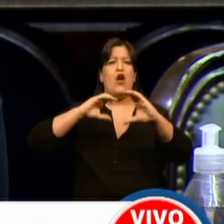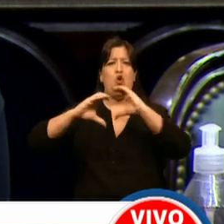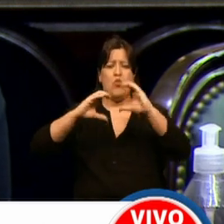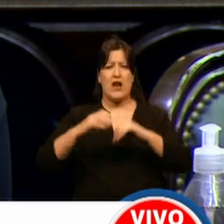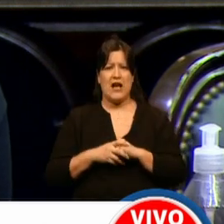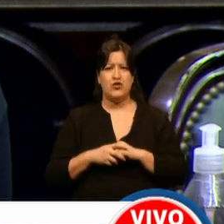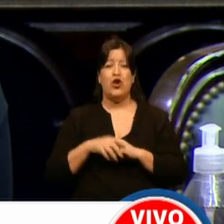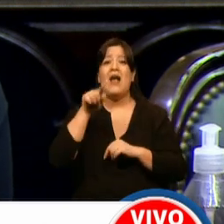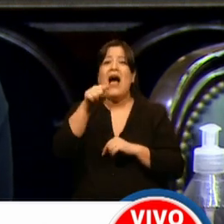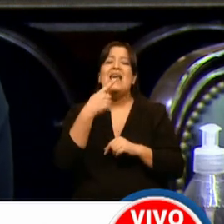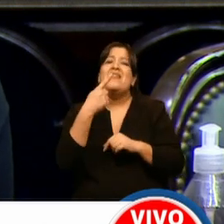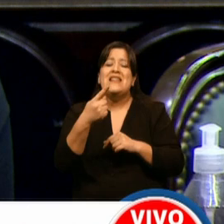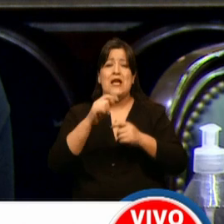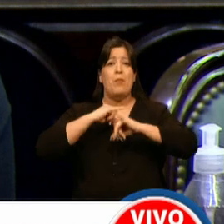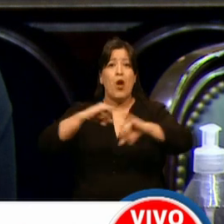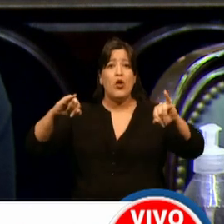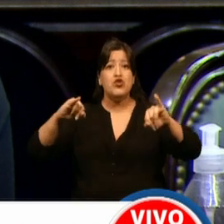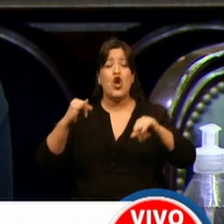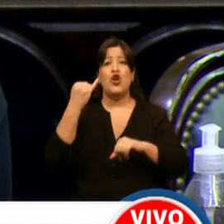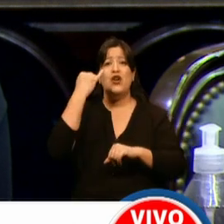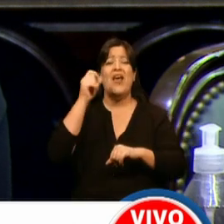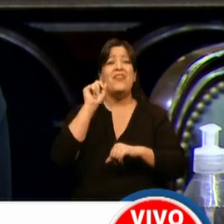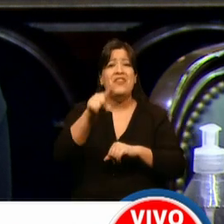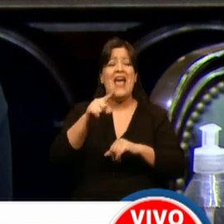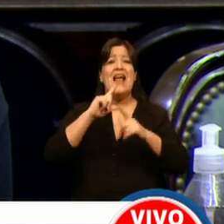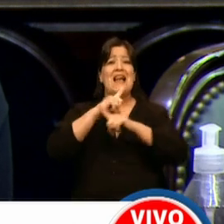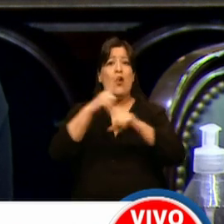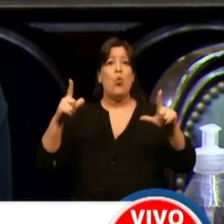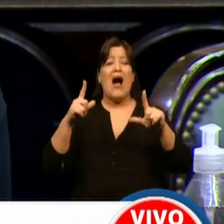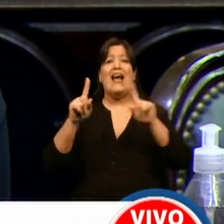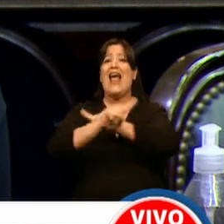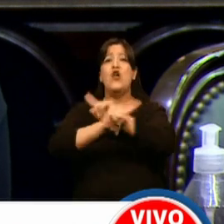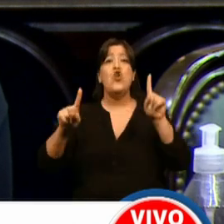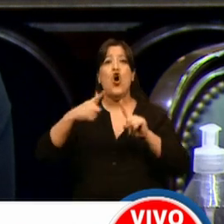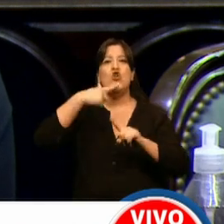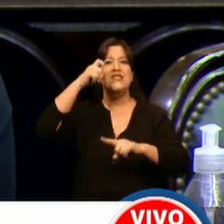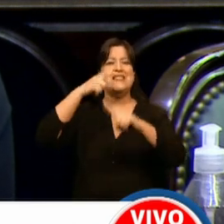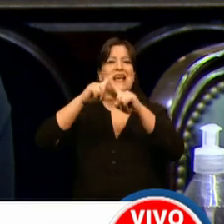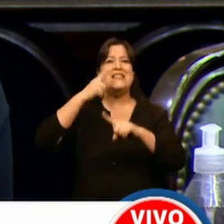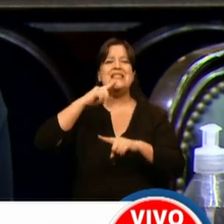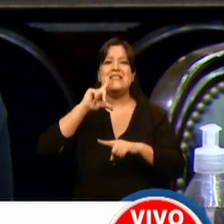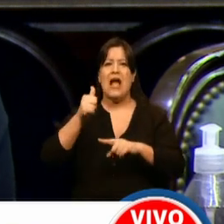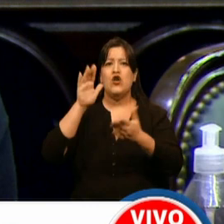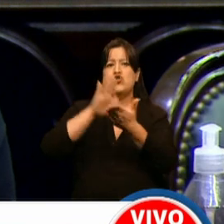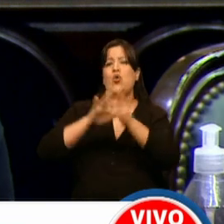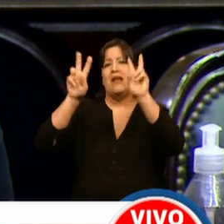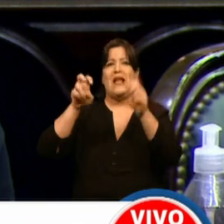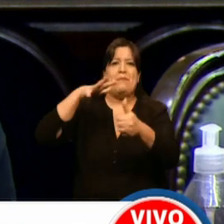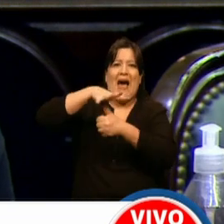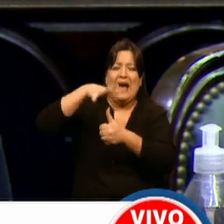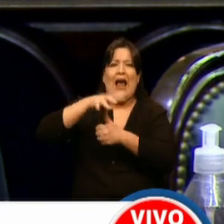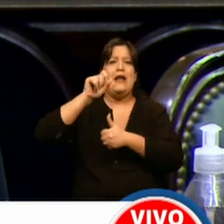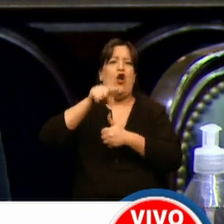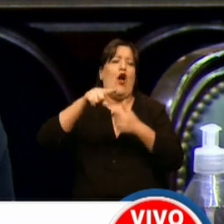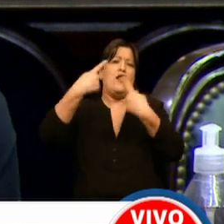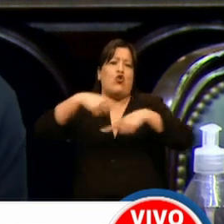ahí decir promoción del lenguaje no sexista en cuanto al género en la